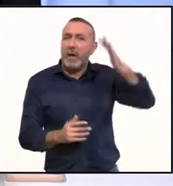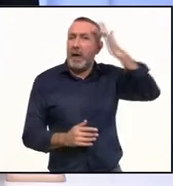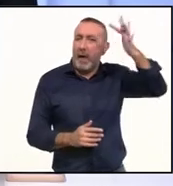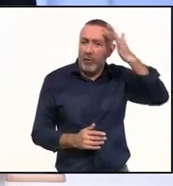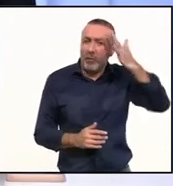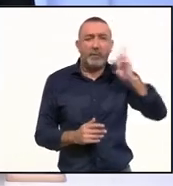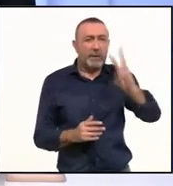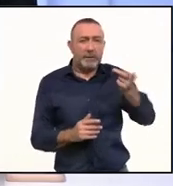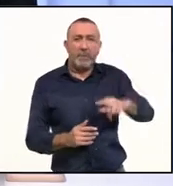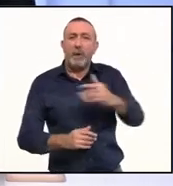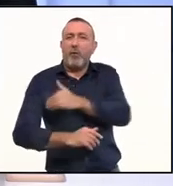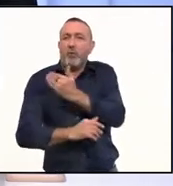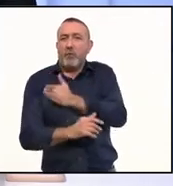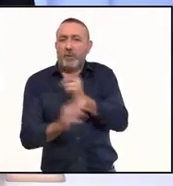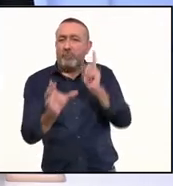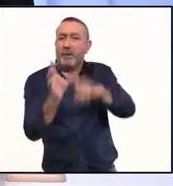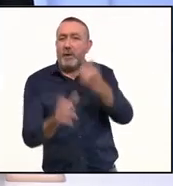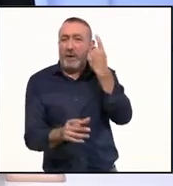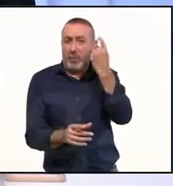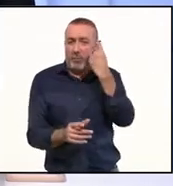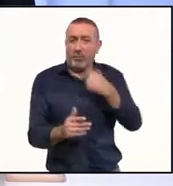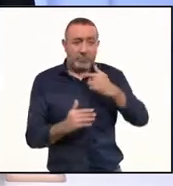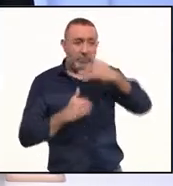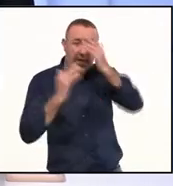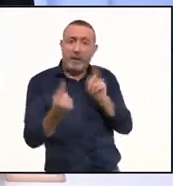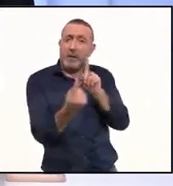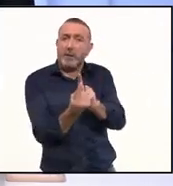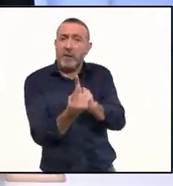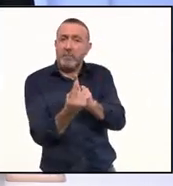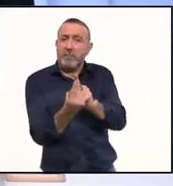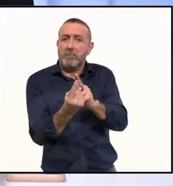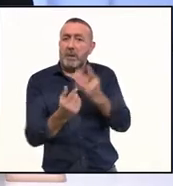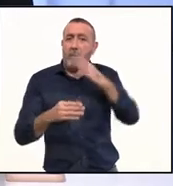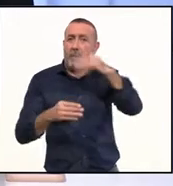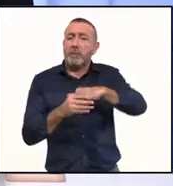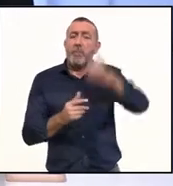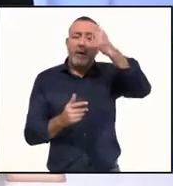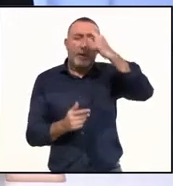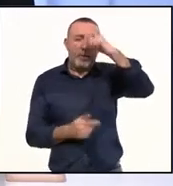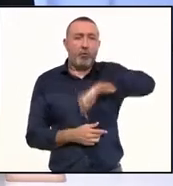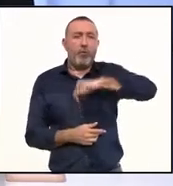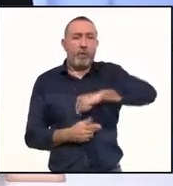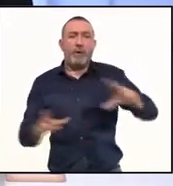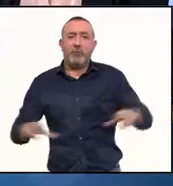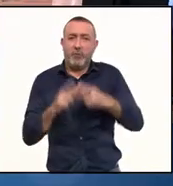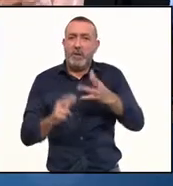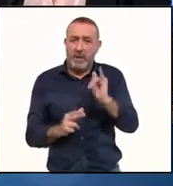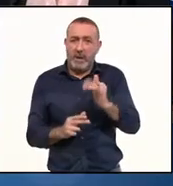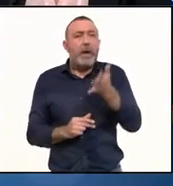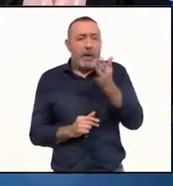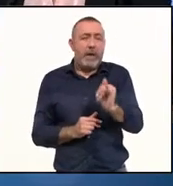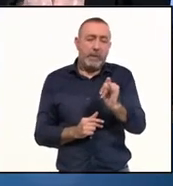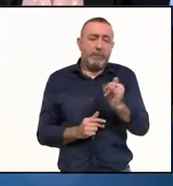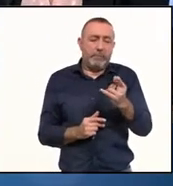veo los universitarios los jóvenes ya que yo suelo tratar y hay gente con una conciencia social por supuesto tienen una